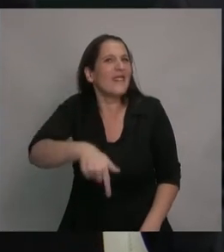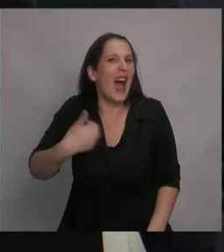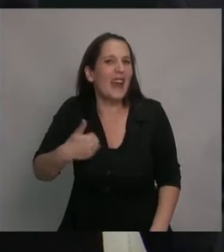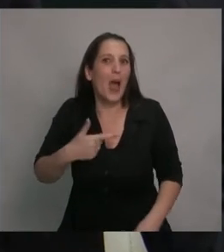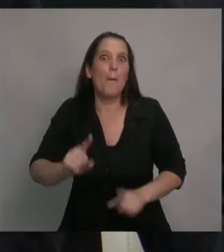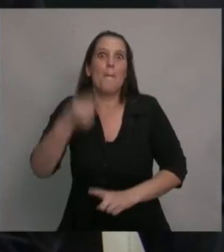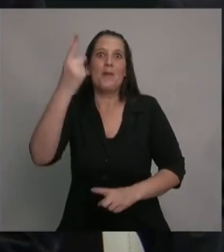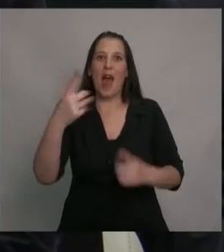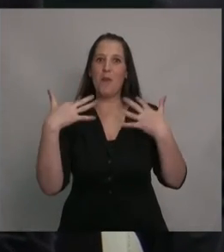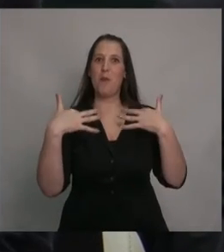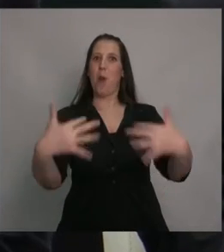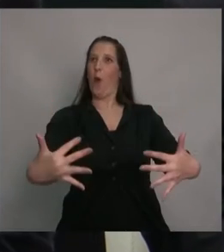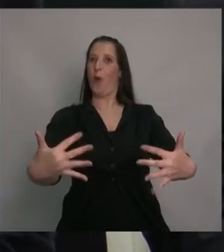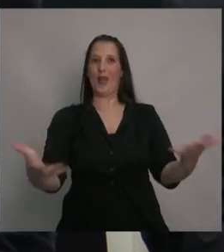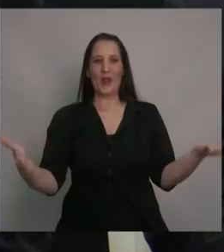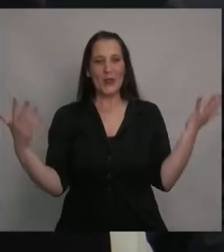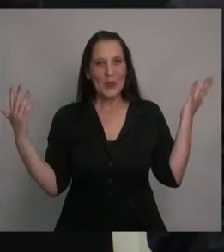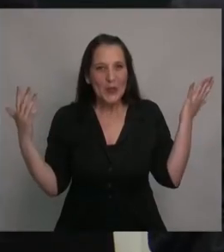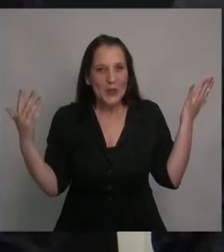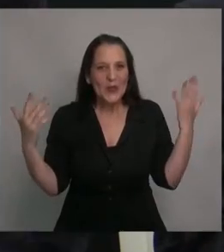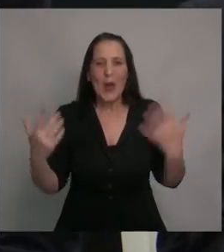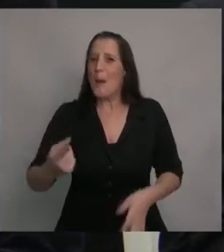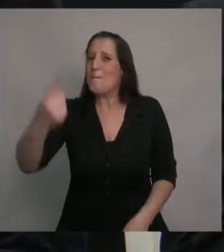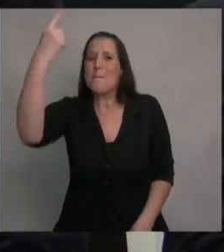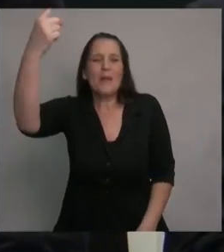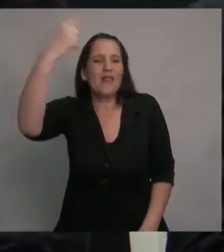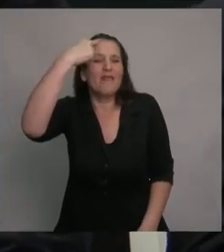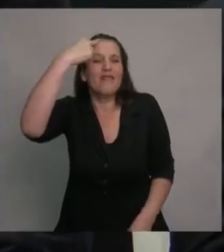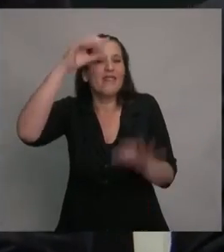en público en tierra argentina, de modo que quisiera que mi primer pensamiento...